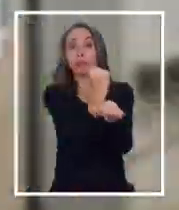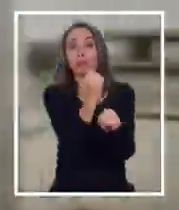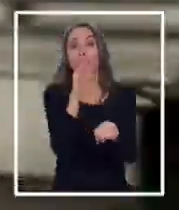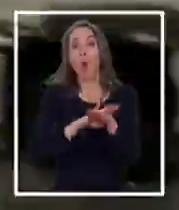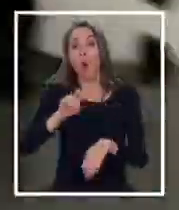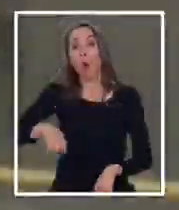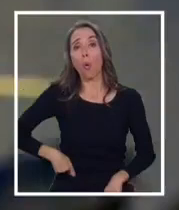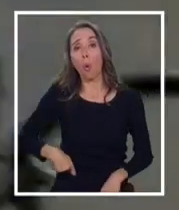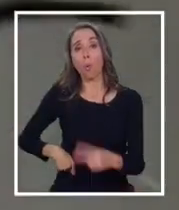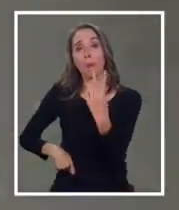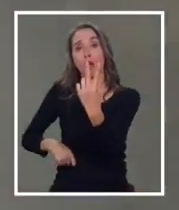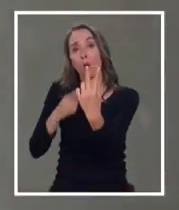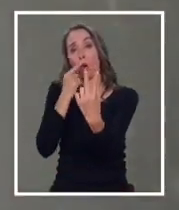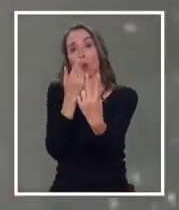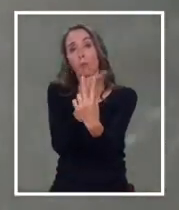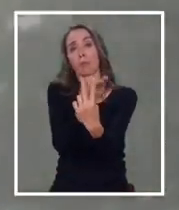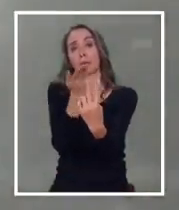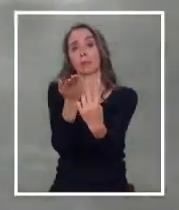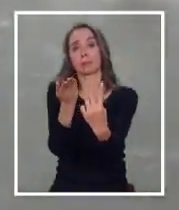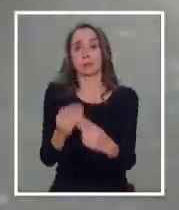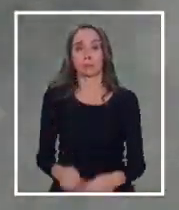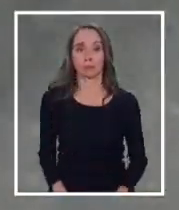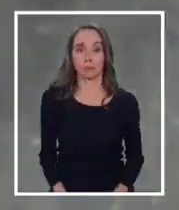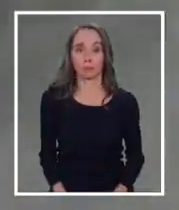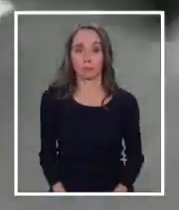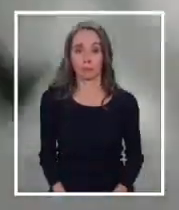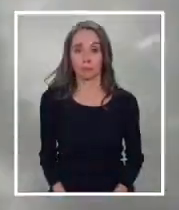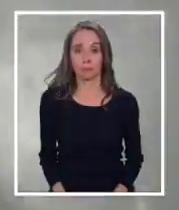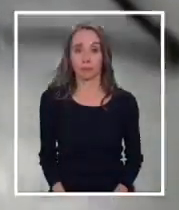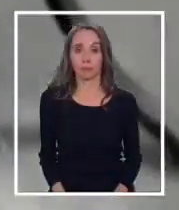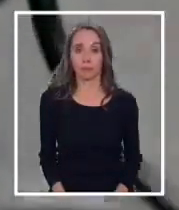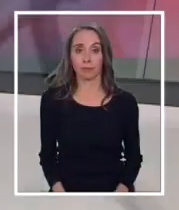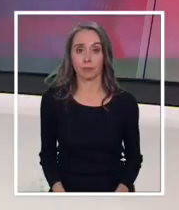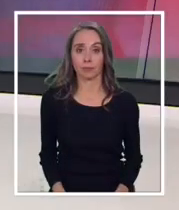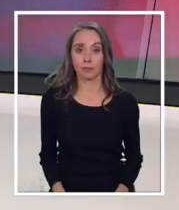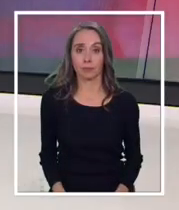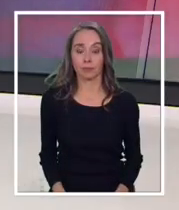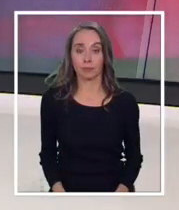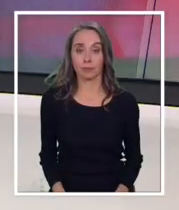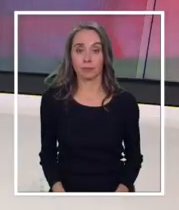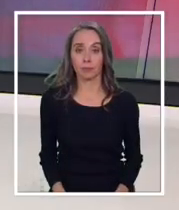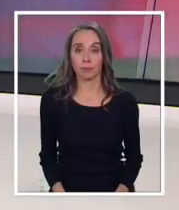culpa de estos sujetos. Bueno, y tras